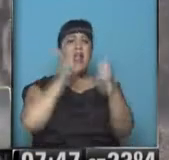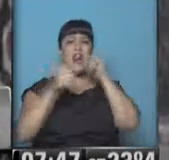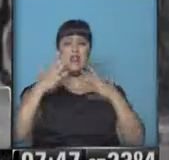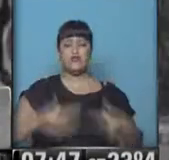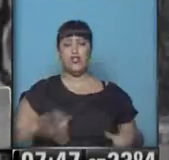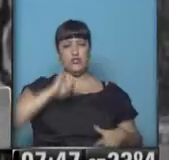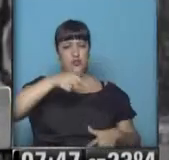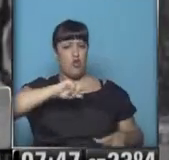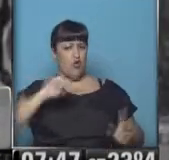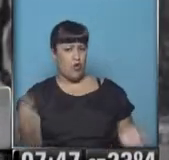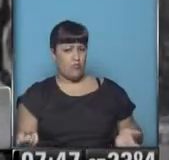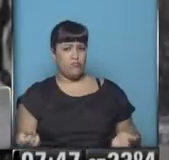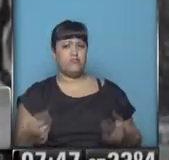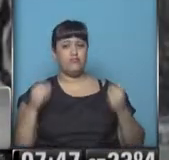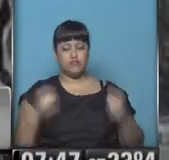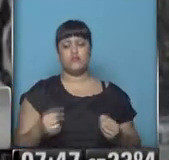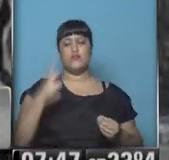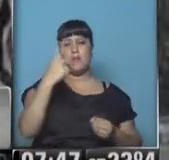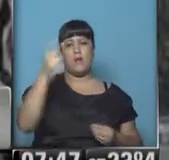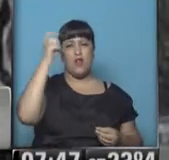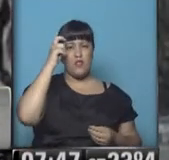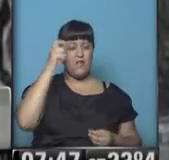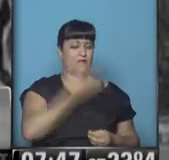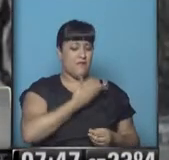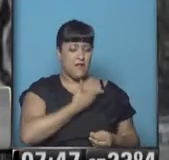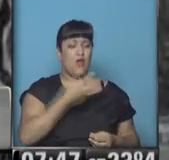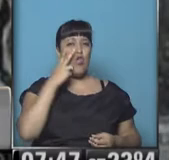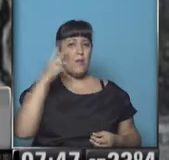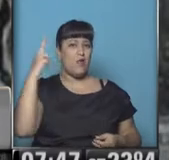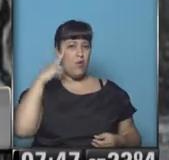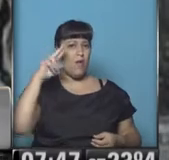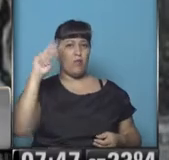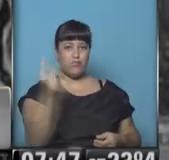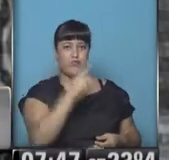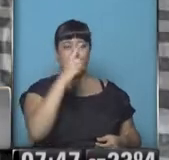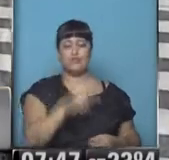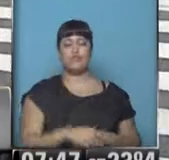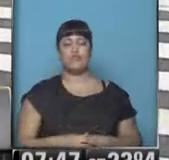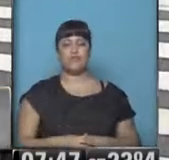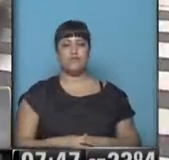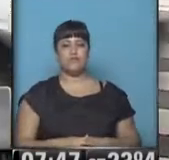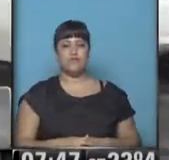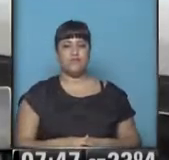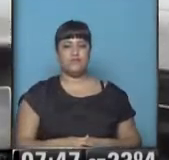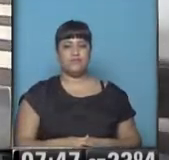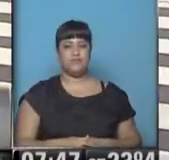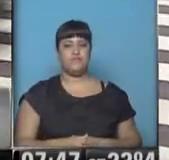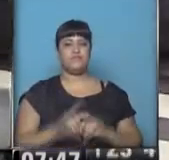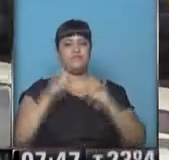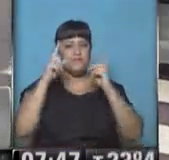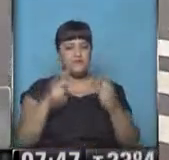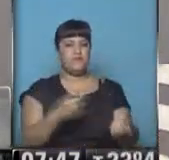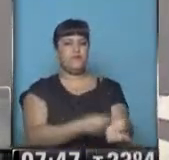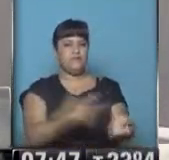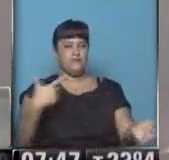la muerte cuando el día primero de febrero de 2009 pocas horas después de ser visto con vida por última vez también se tomaron muestras para